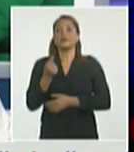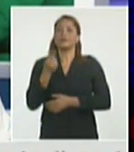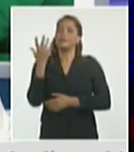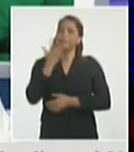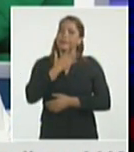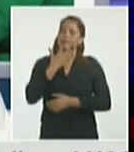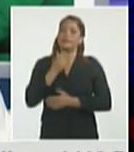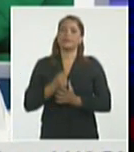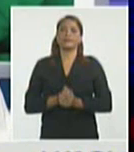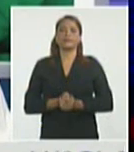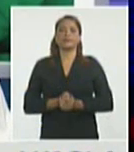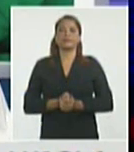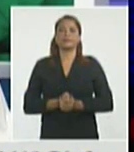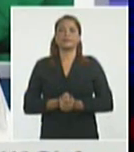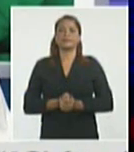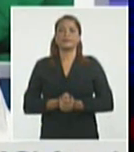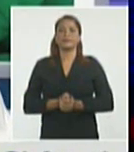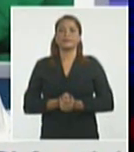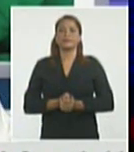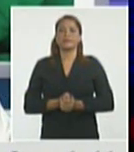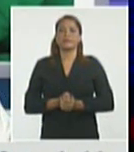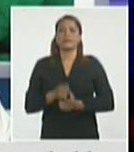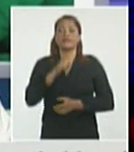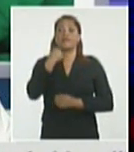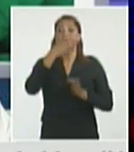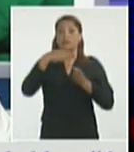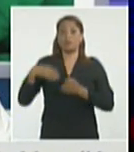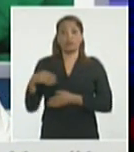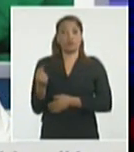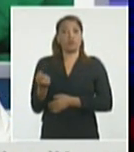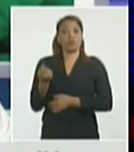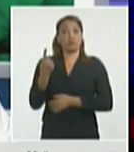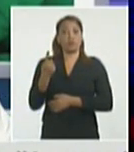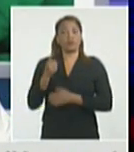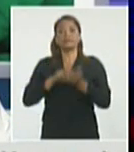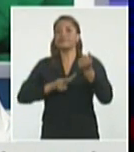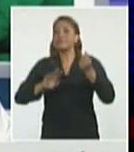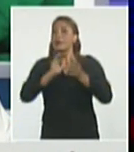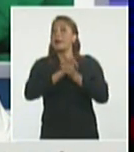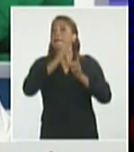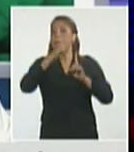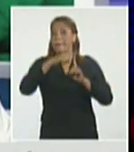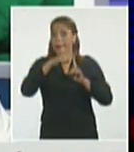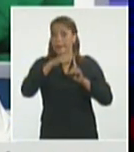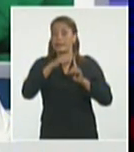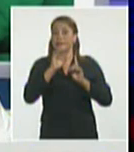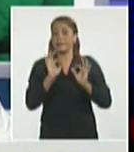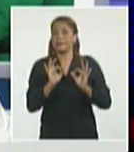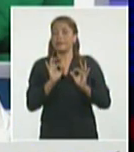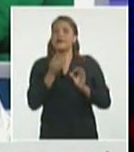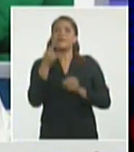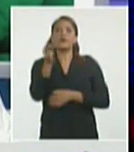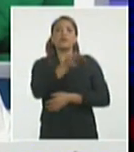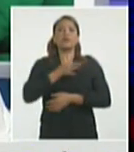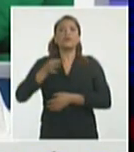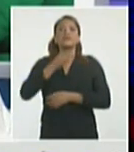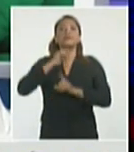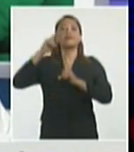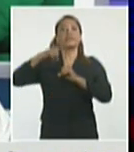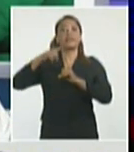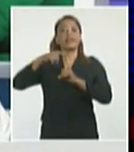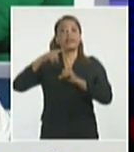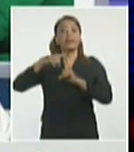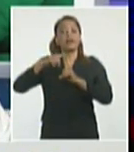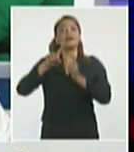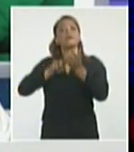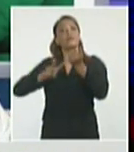fallece una persona en Matanzas, pero que realmente es del municipio Trinidad, en la provincia